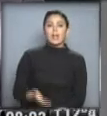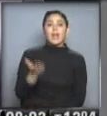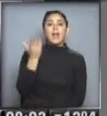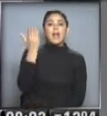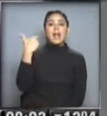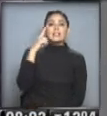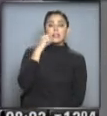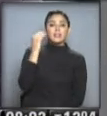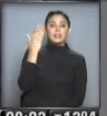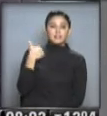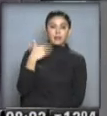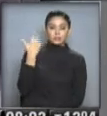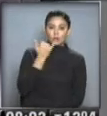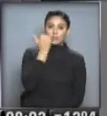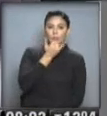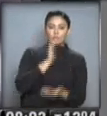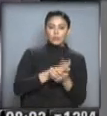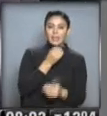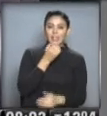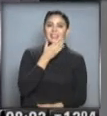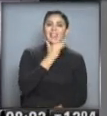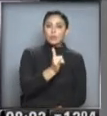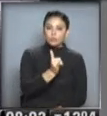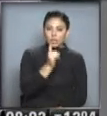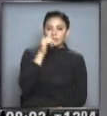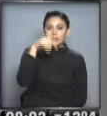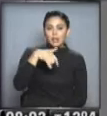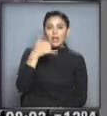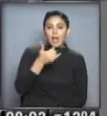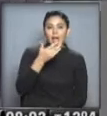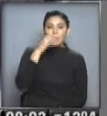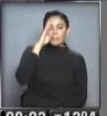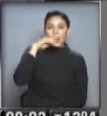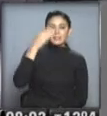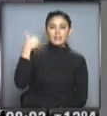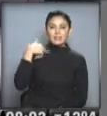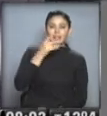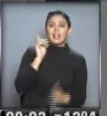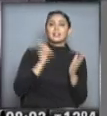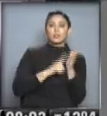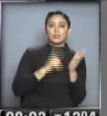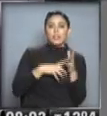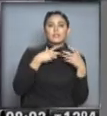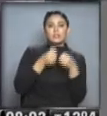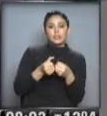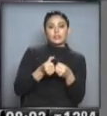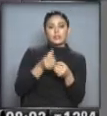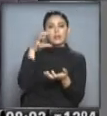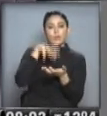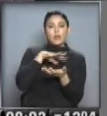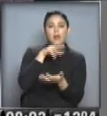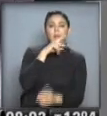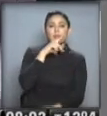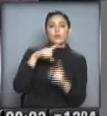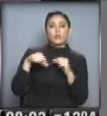Hace algunos días les contábamos de las denuncias que viene llevando adelante hace algunos meses el titular de la Defensoría Juvenil de La Plata, la